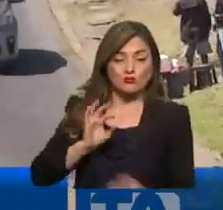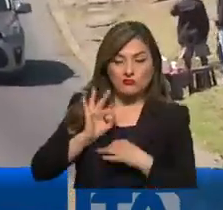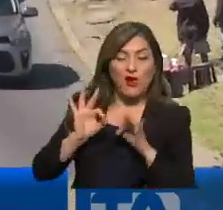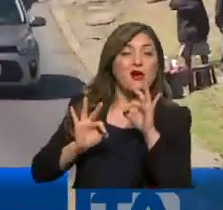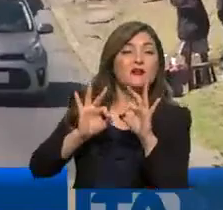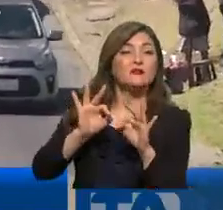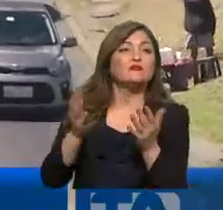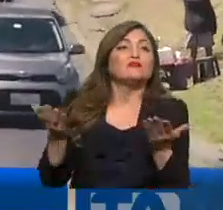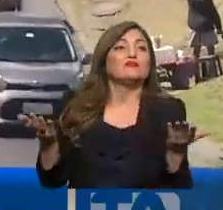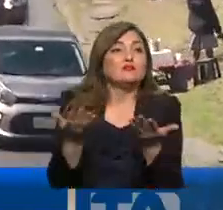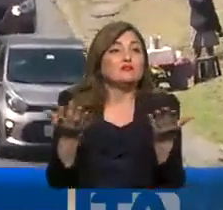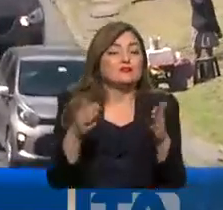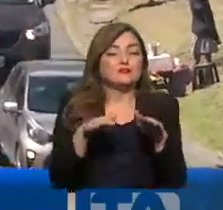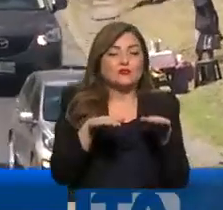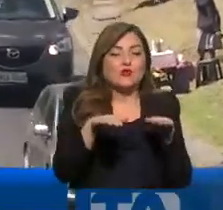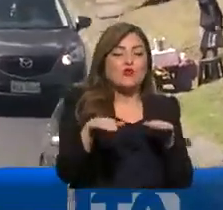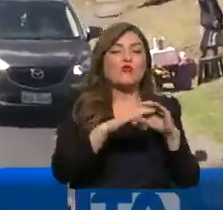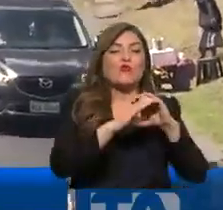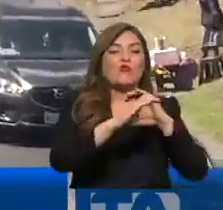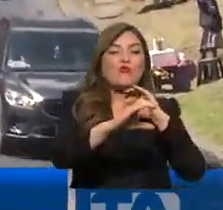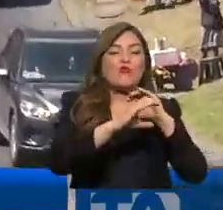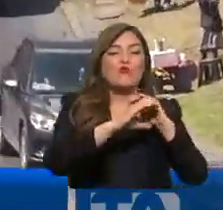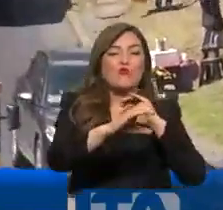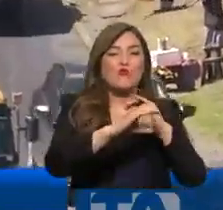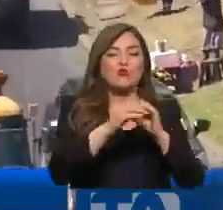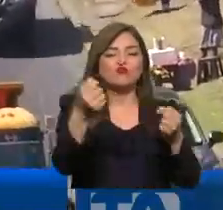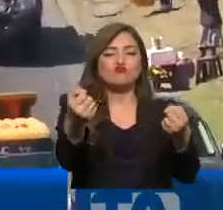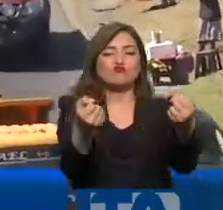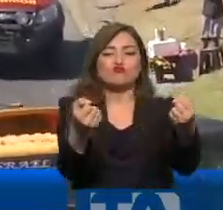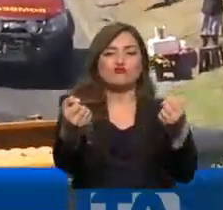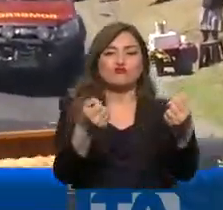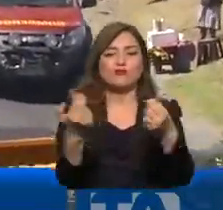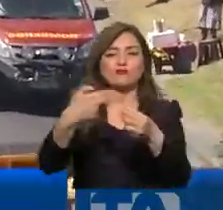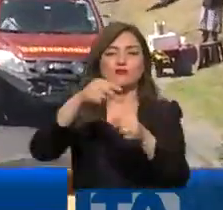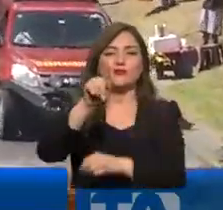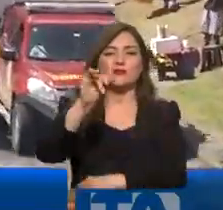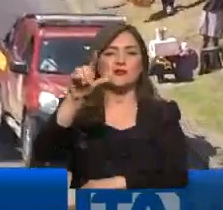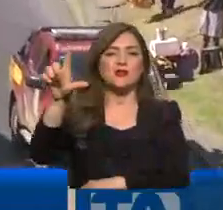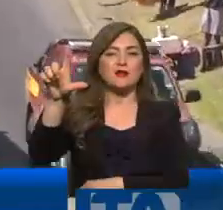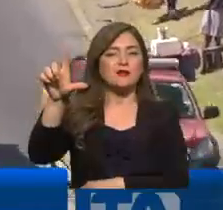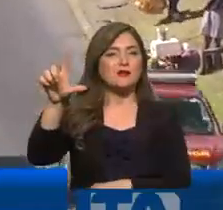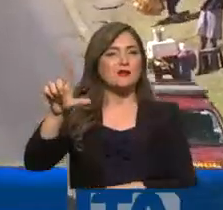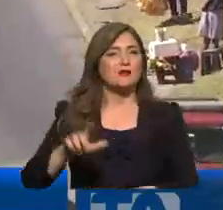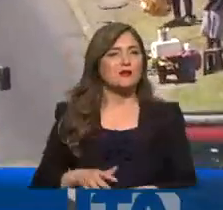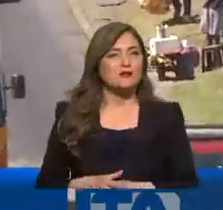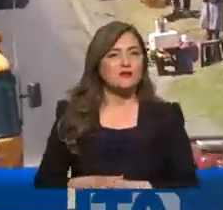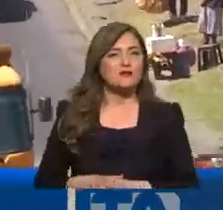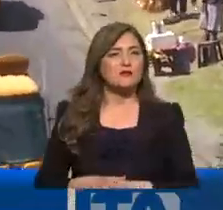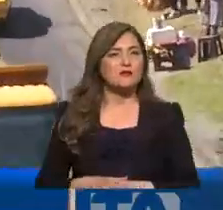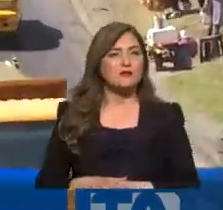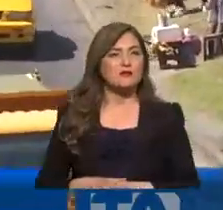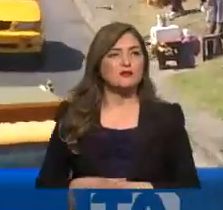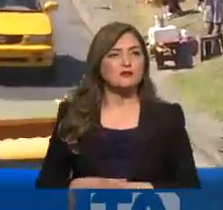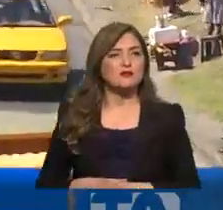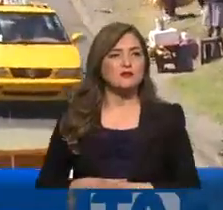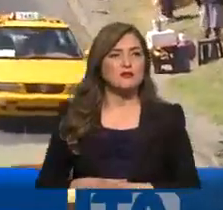contaminantes provienen de los vehículos de transporte pesado a diésel. Y estas emisiones, que seguramente todos las